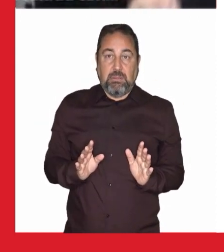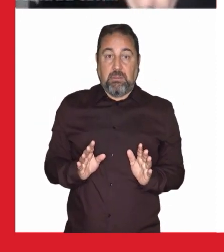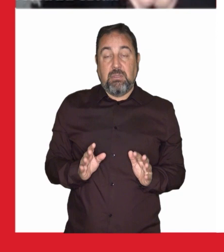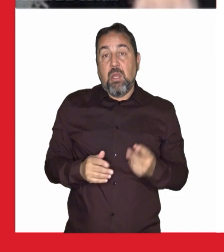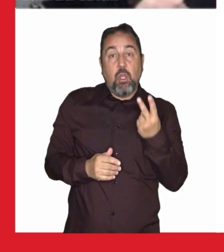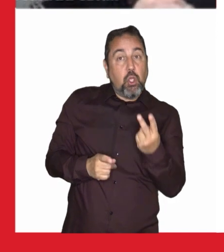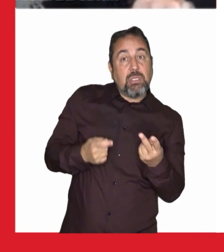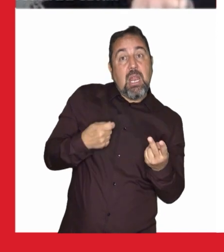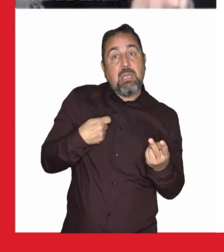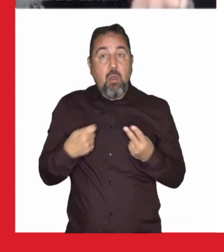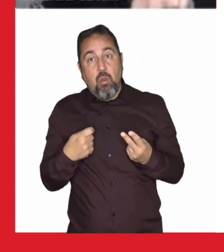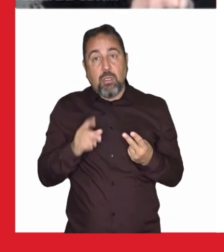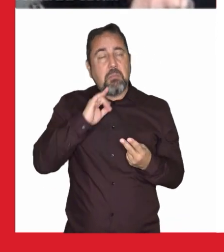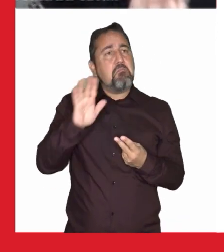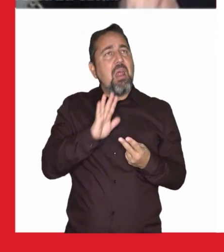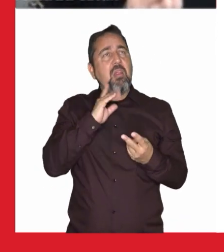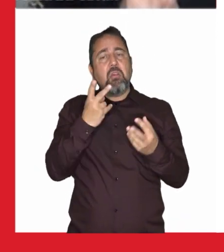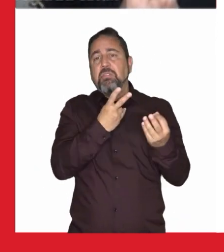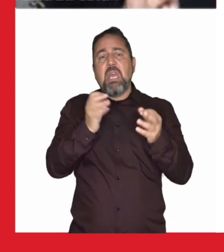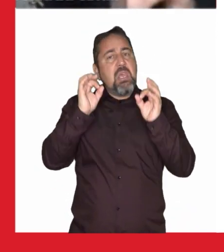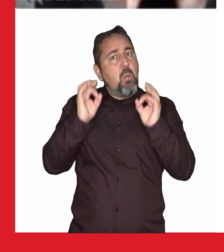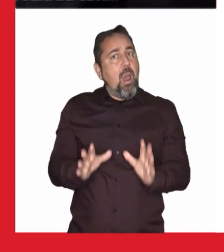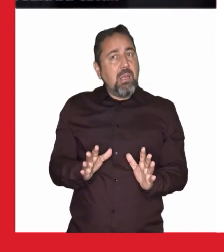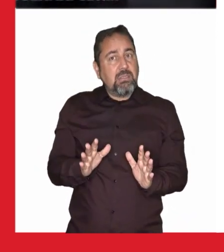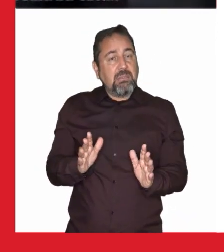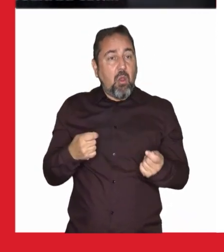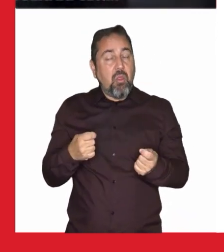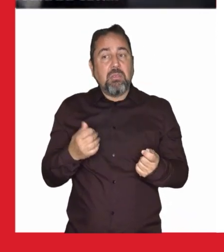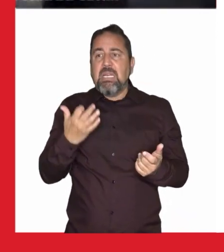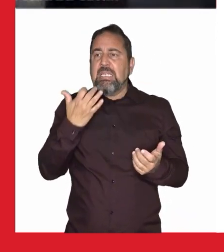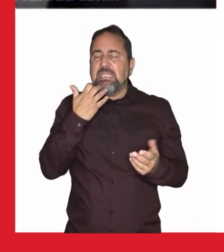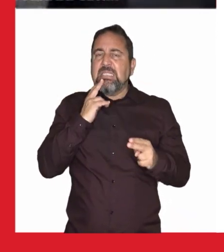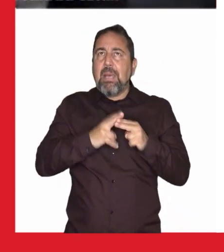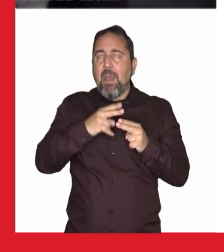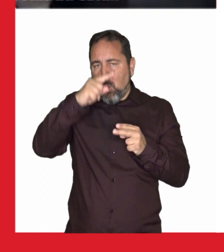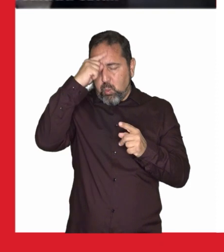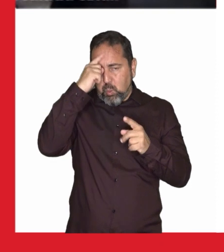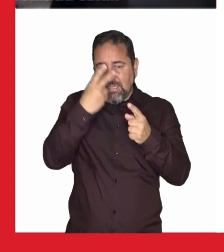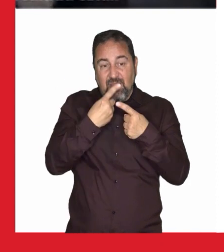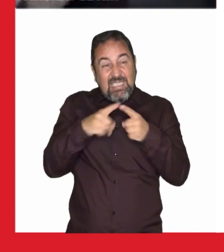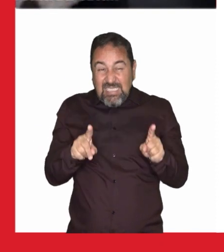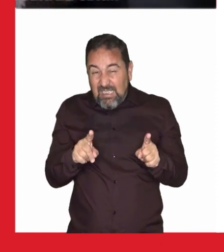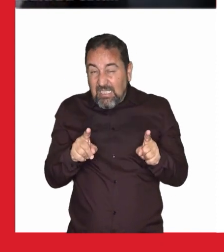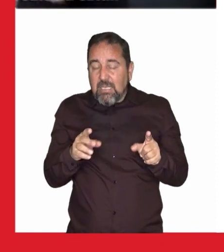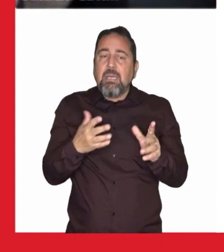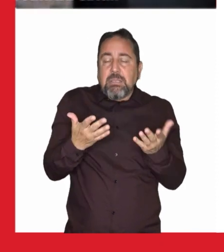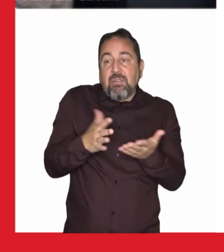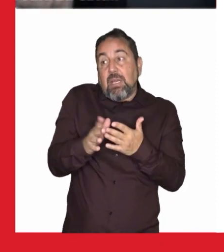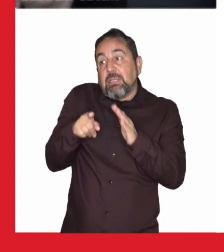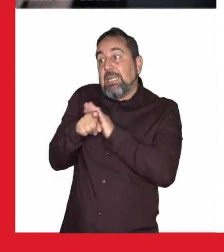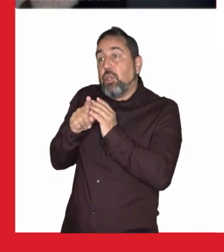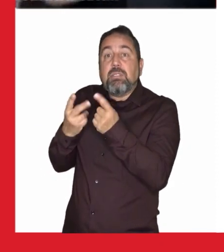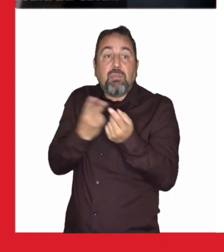una manera distinta. Dos negocios que aparentemente pueden ser iguales, si tienen